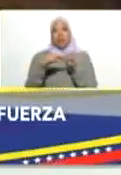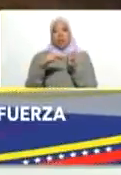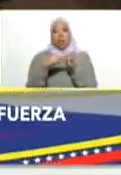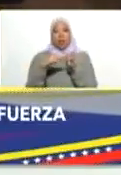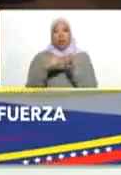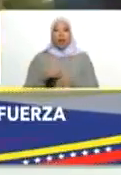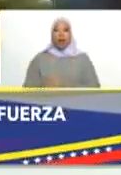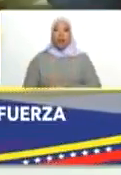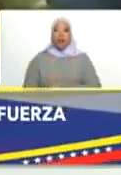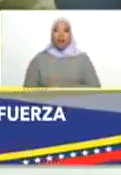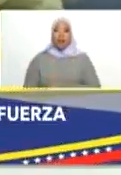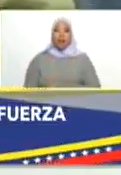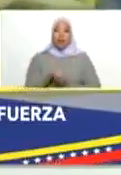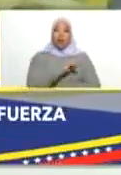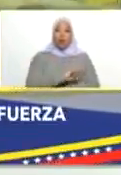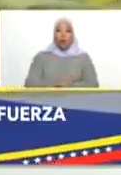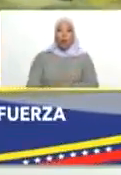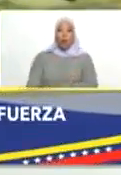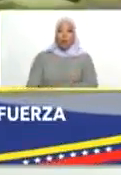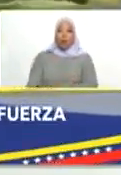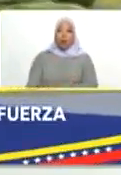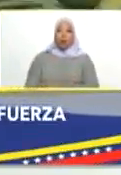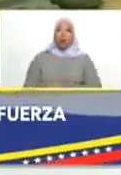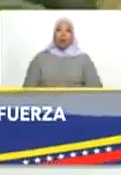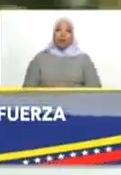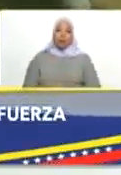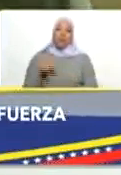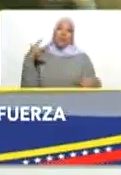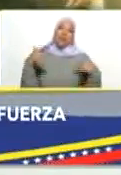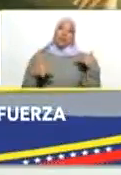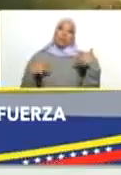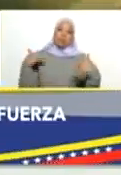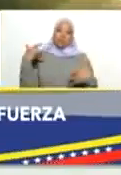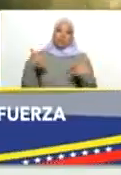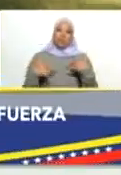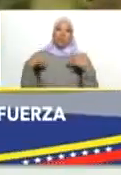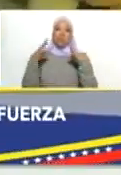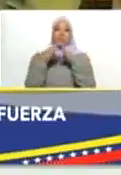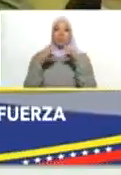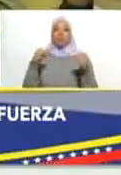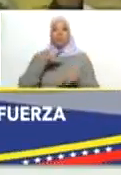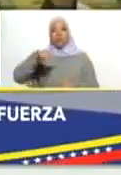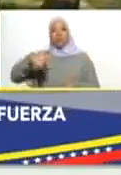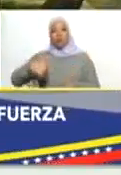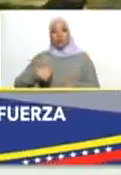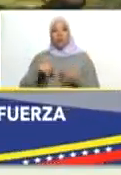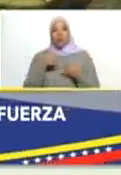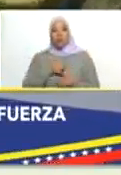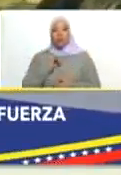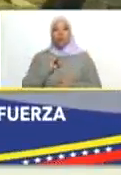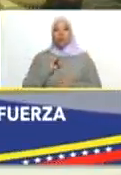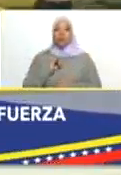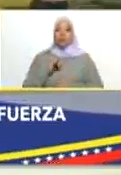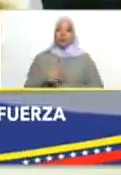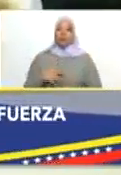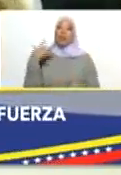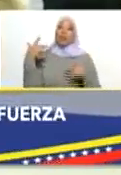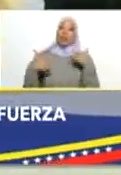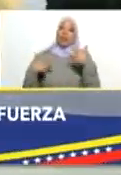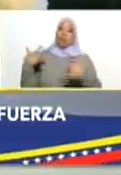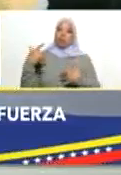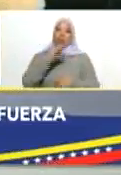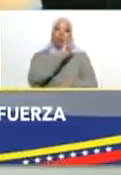inmediatamente di la orden de activar todo lo que esté a nuestro alcance, de activar la